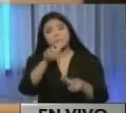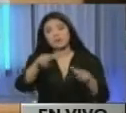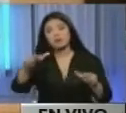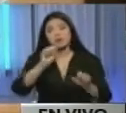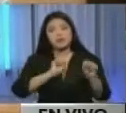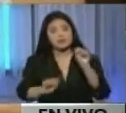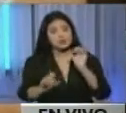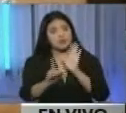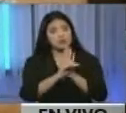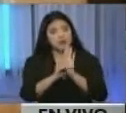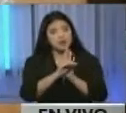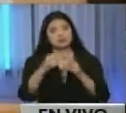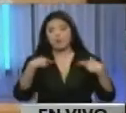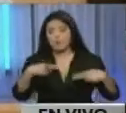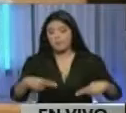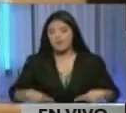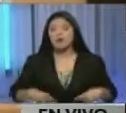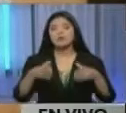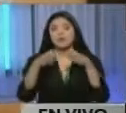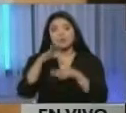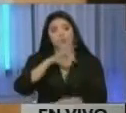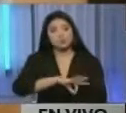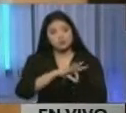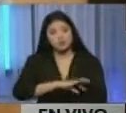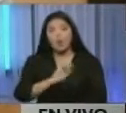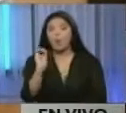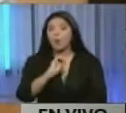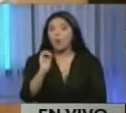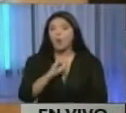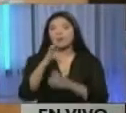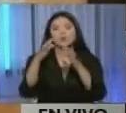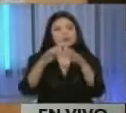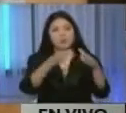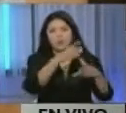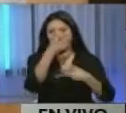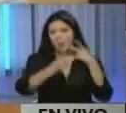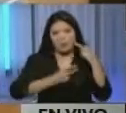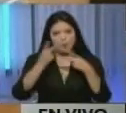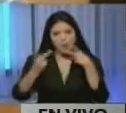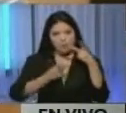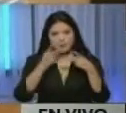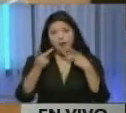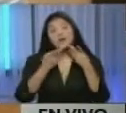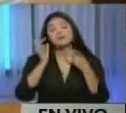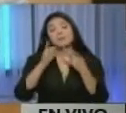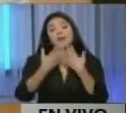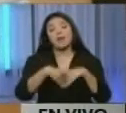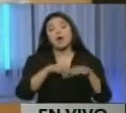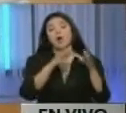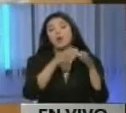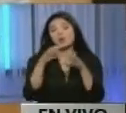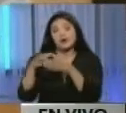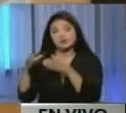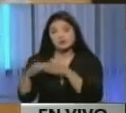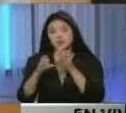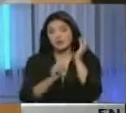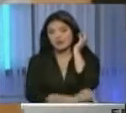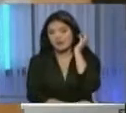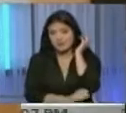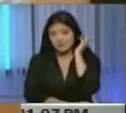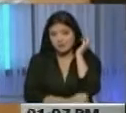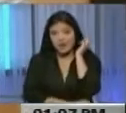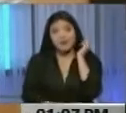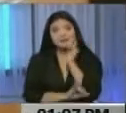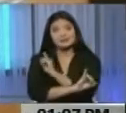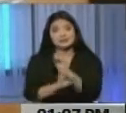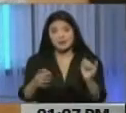derechos humanos, movimientos sociales o movimientos políticos, incluyendo las organizaciones criminales que hayan